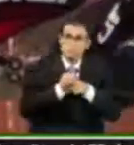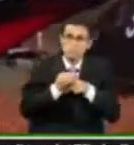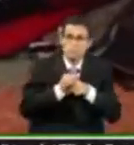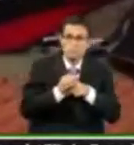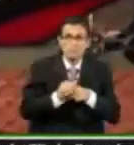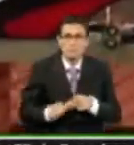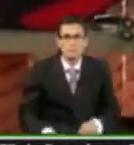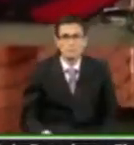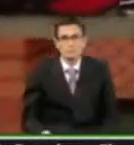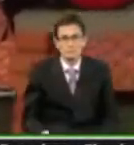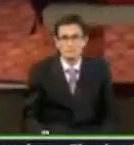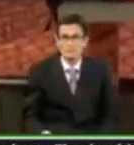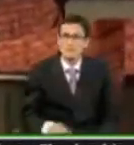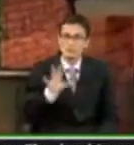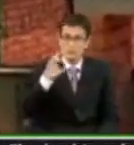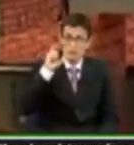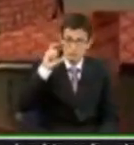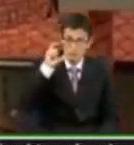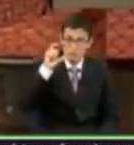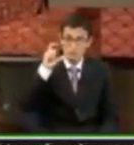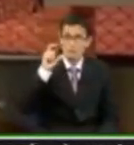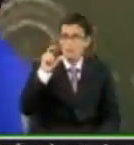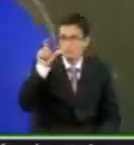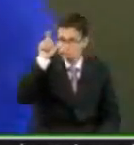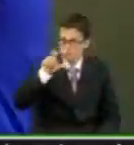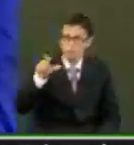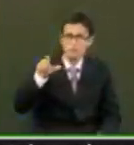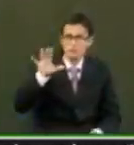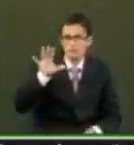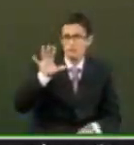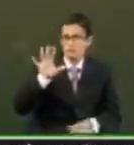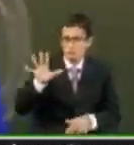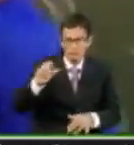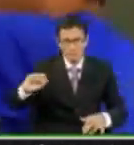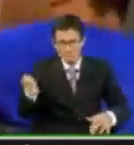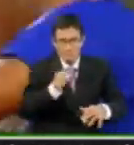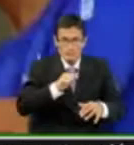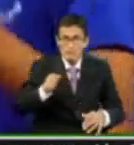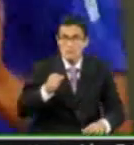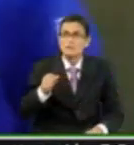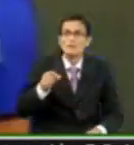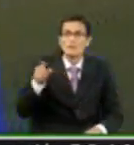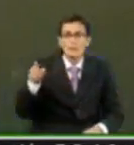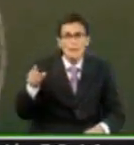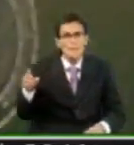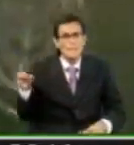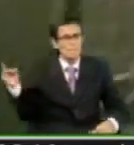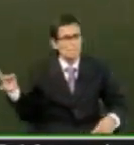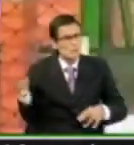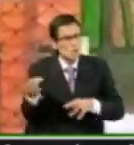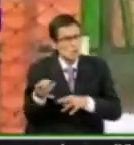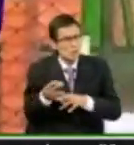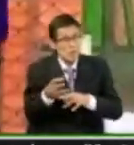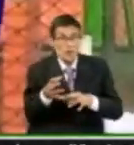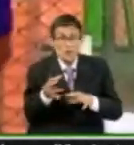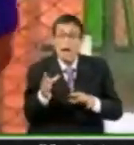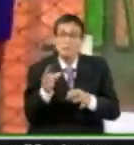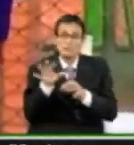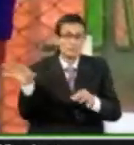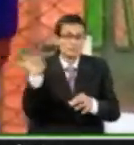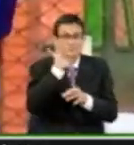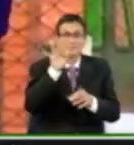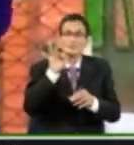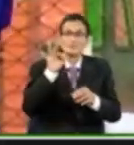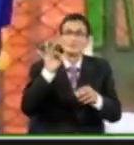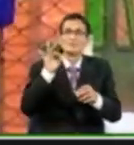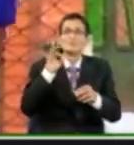para que está rojinegra enfrentó varios torneos donde se destacó su desempeño le permitió quedarse con el preciado cupo este es su primer llamado